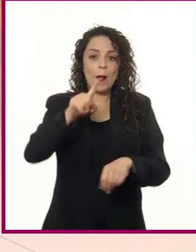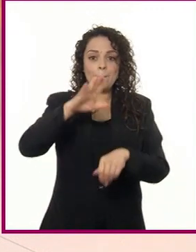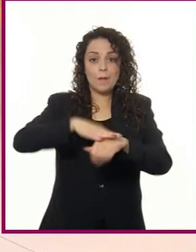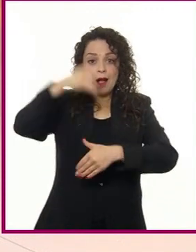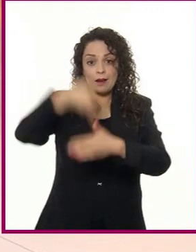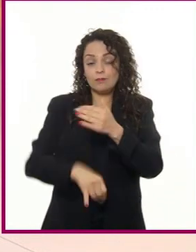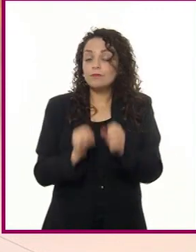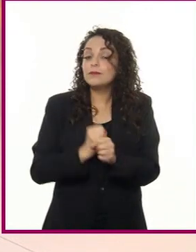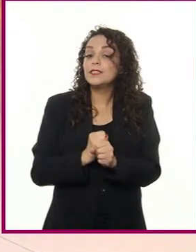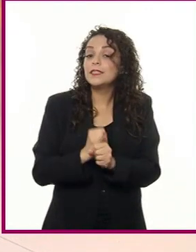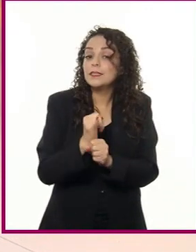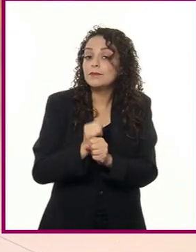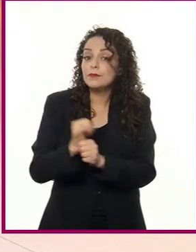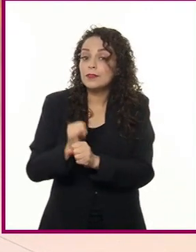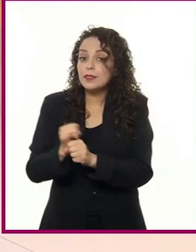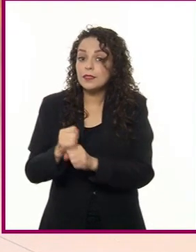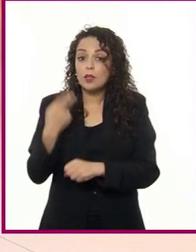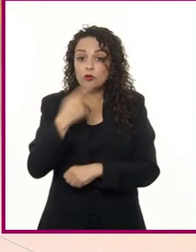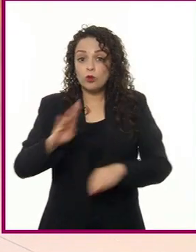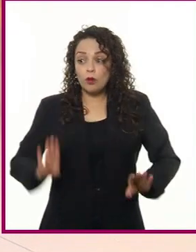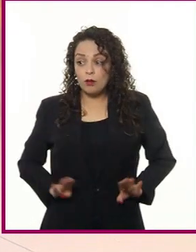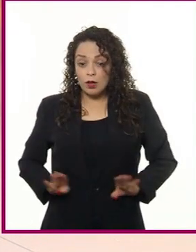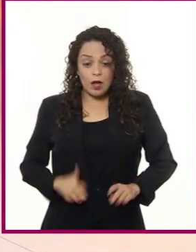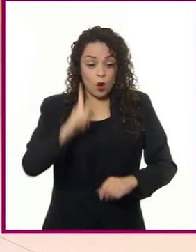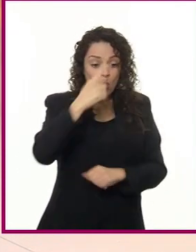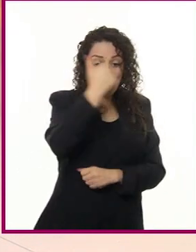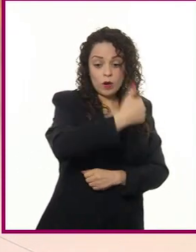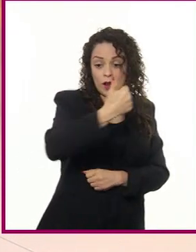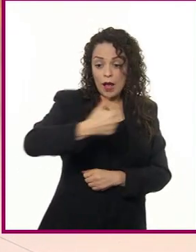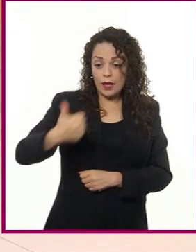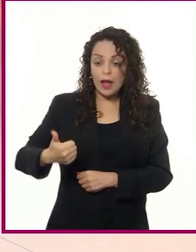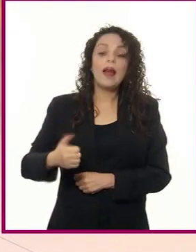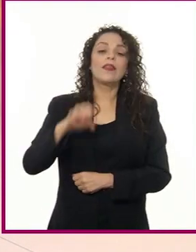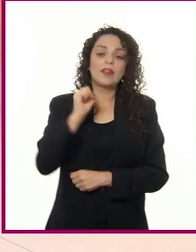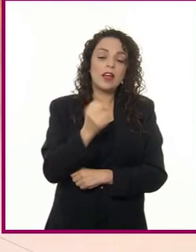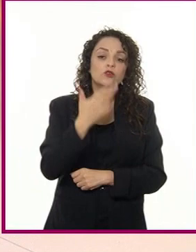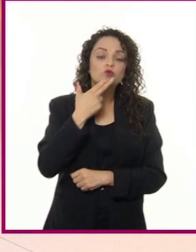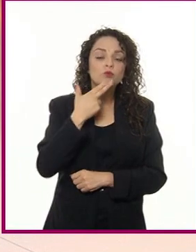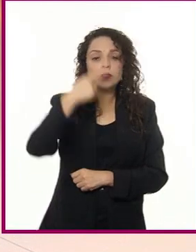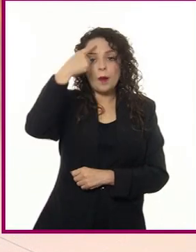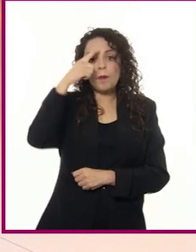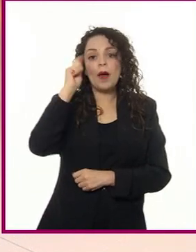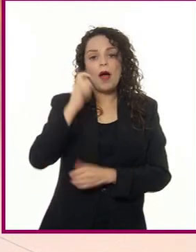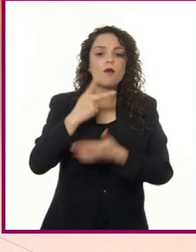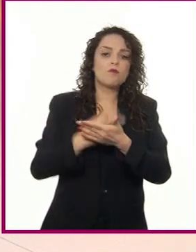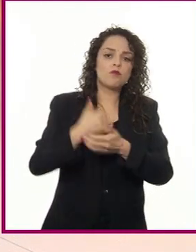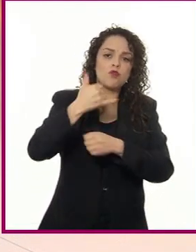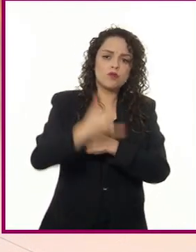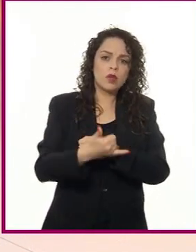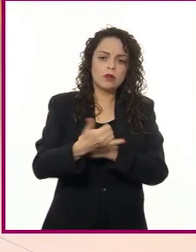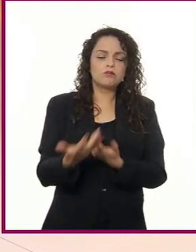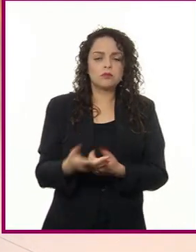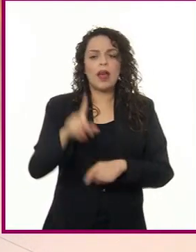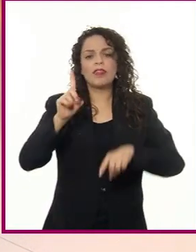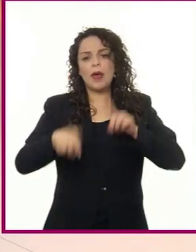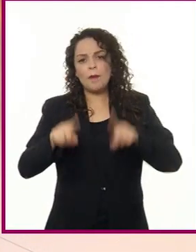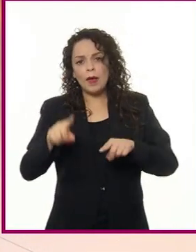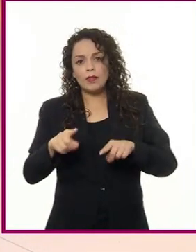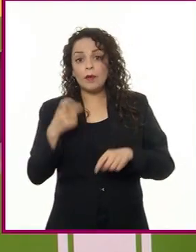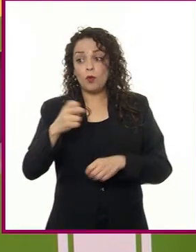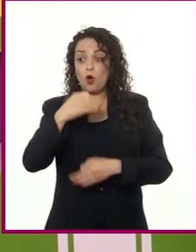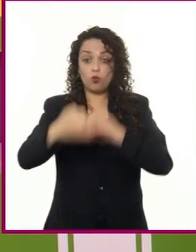respecto. Cada una tiene características que hacen que sea útil para un proyecto u otro, así que explórenlas